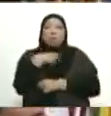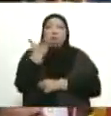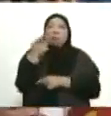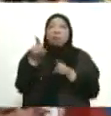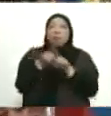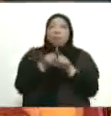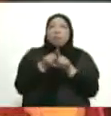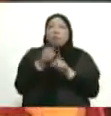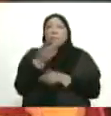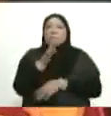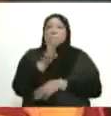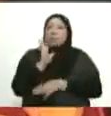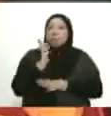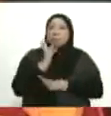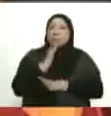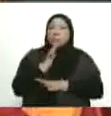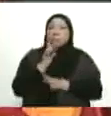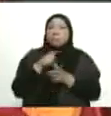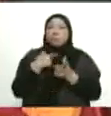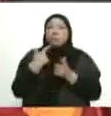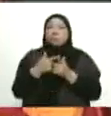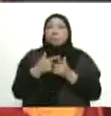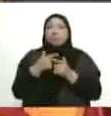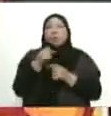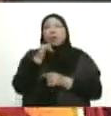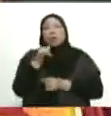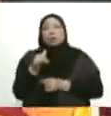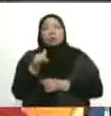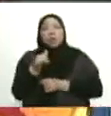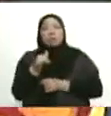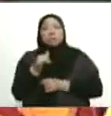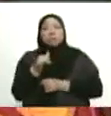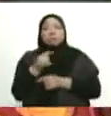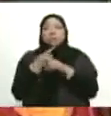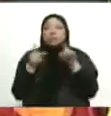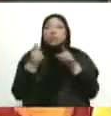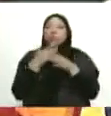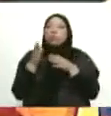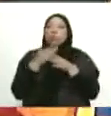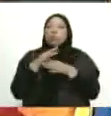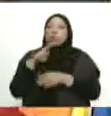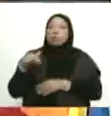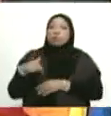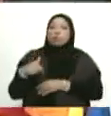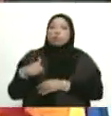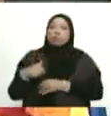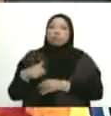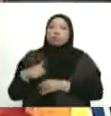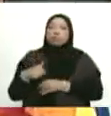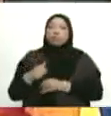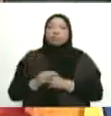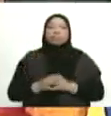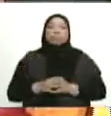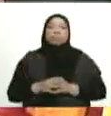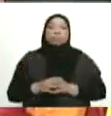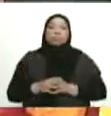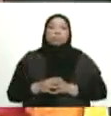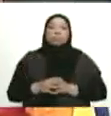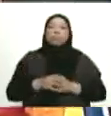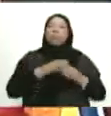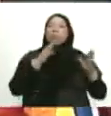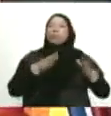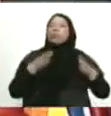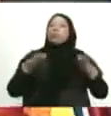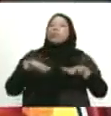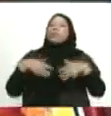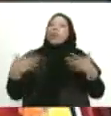menos. Entonces ellos van a denunciarnos, pero eso no impide que nosotros argumentemos. ¿Cuáles son los argumentos? ¿Qué haces